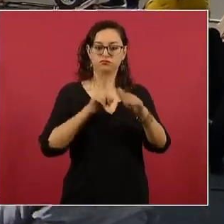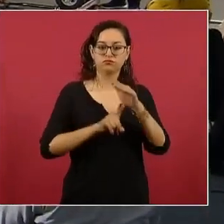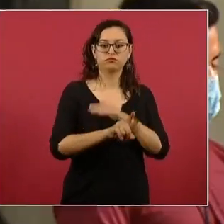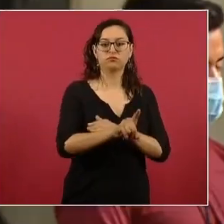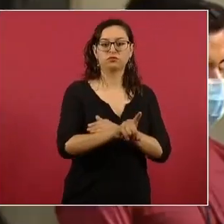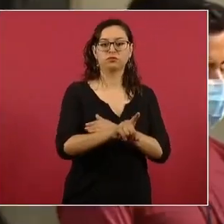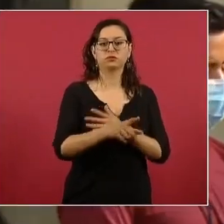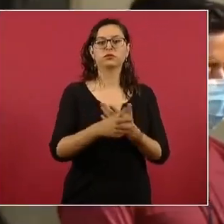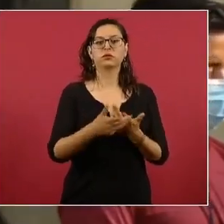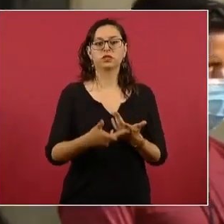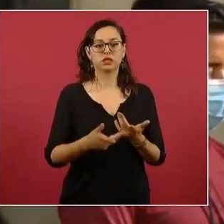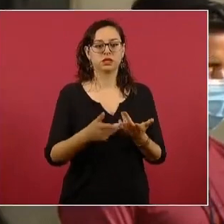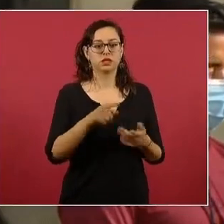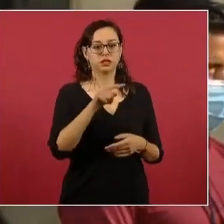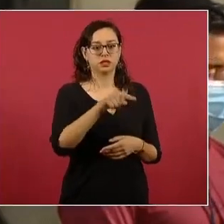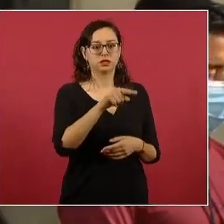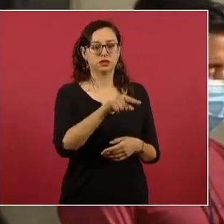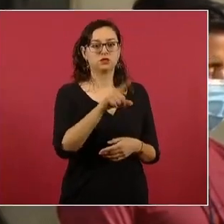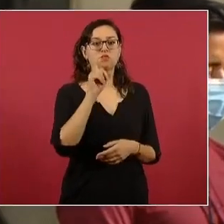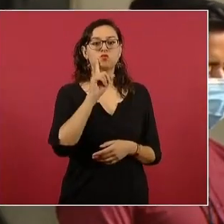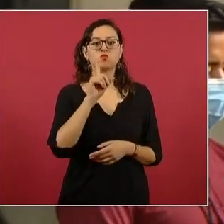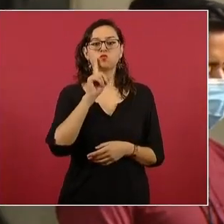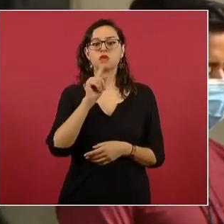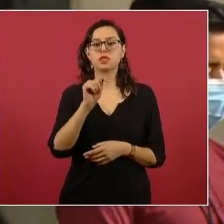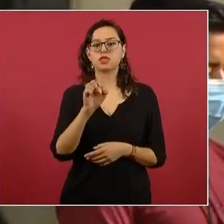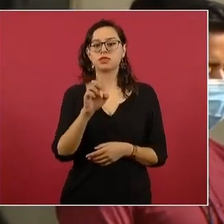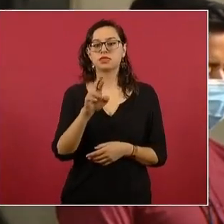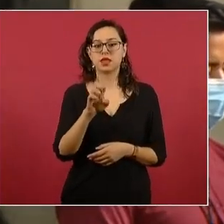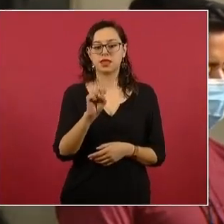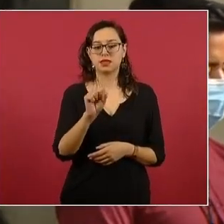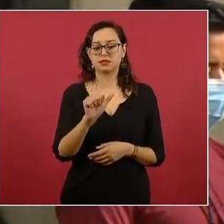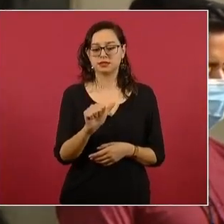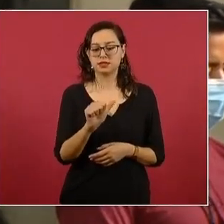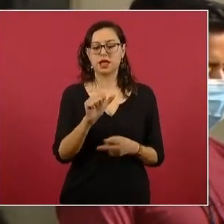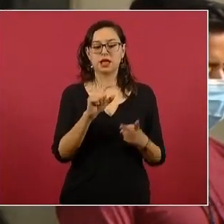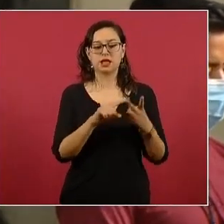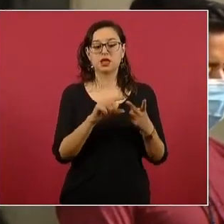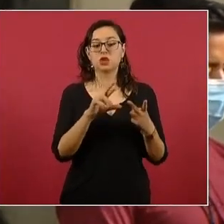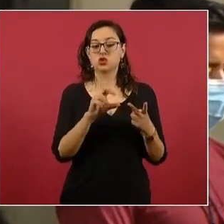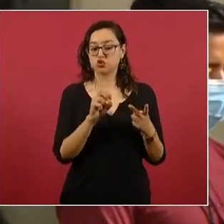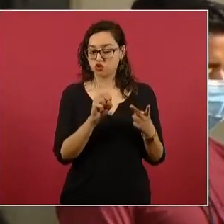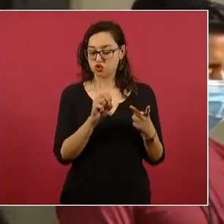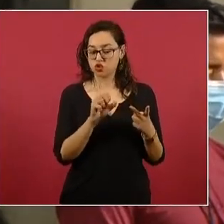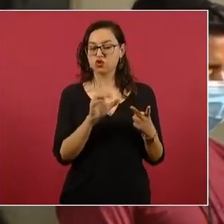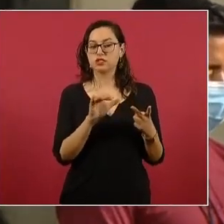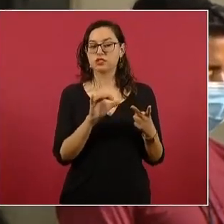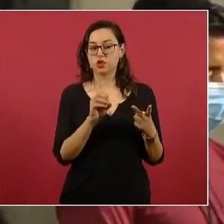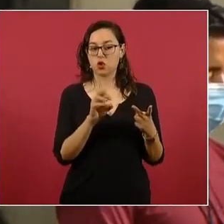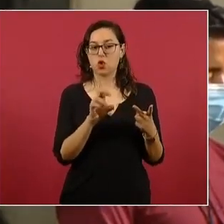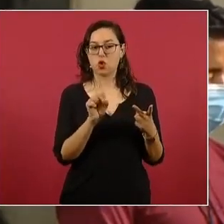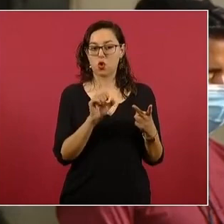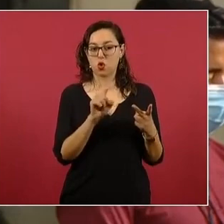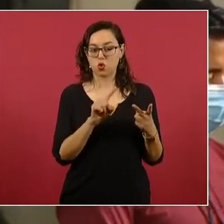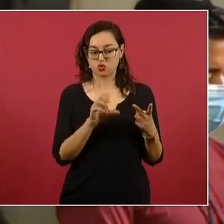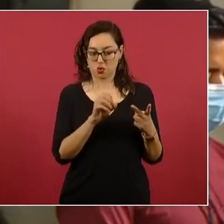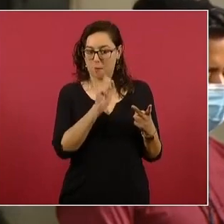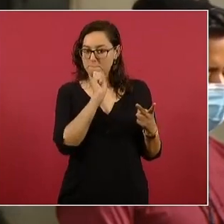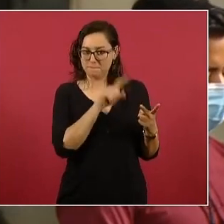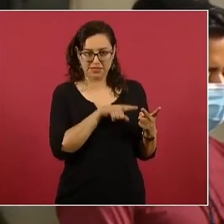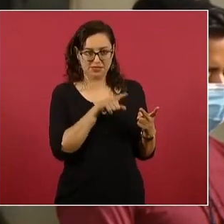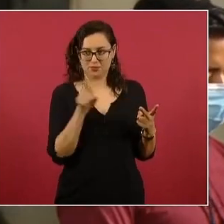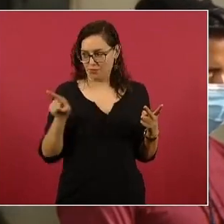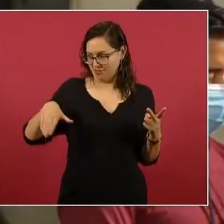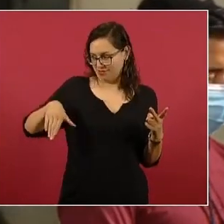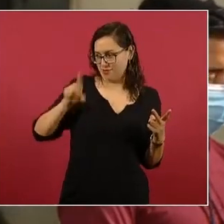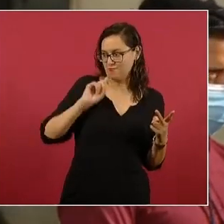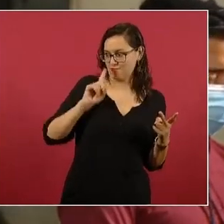4 millones de pesos por parte de Teresa Ulloa y Rosy Orozco. Se le otorgaron recursos federales e inmuebles que se desconoce su